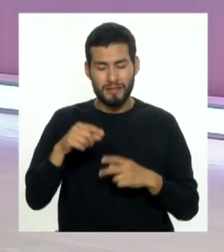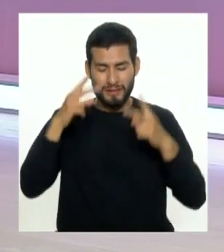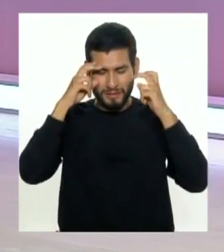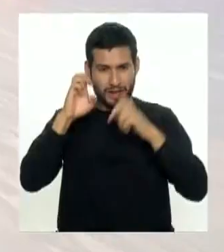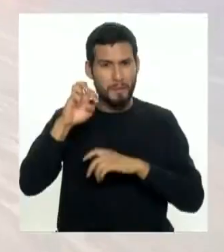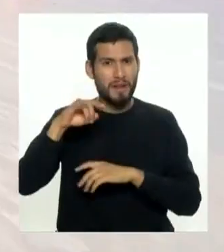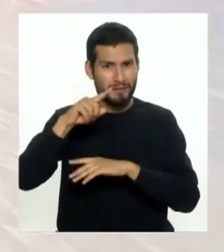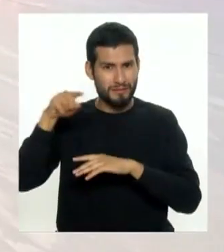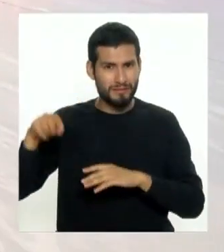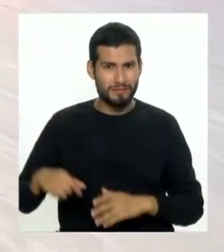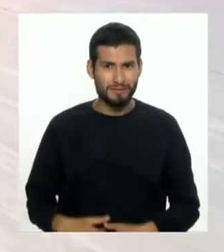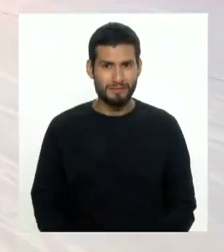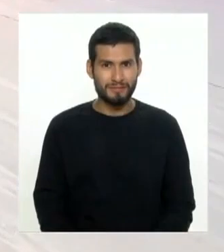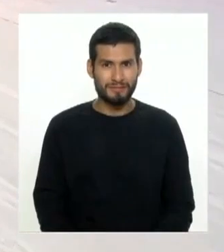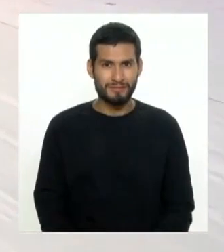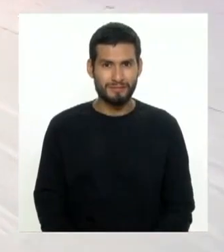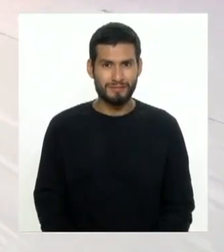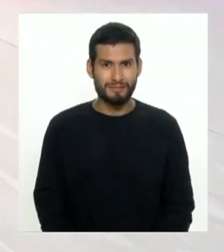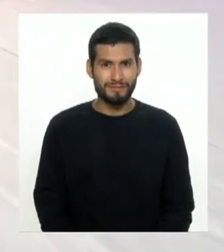epilepsia.